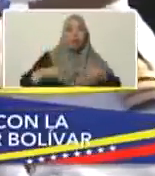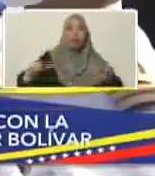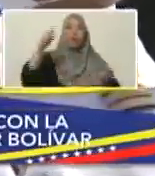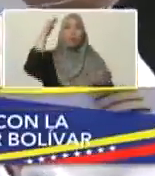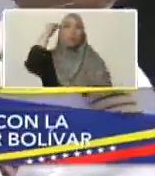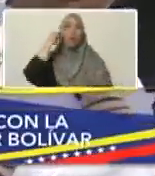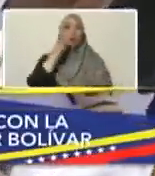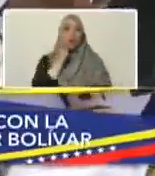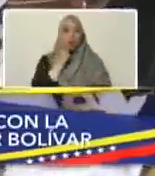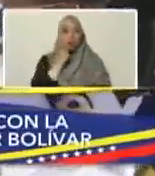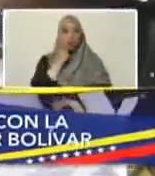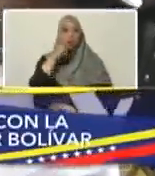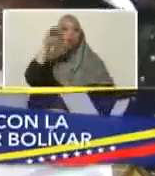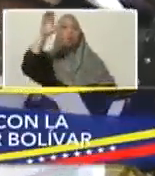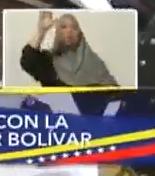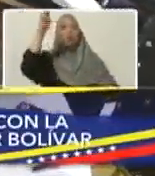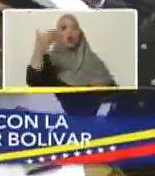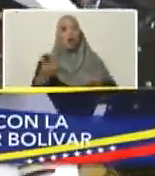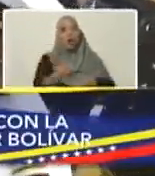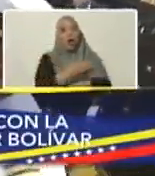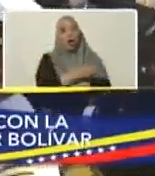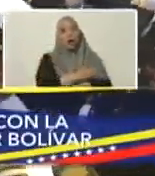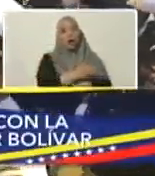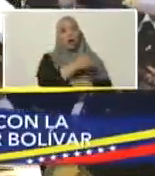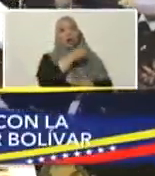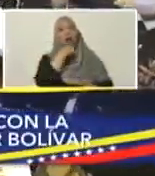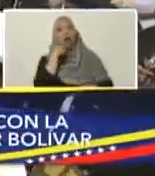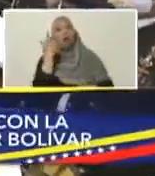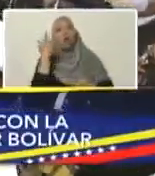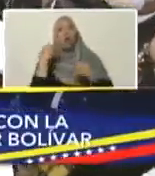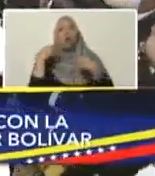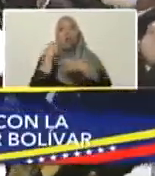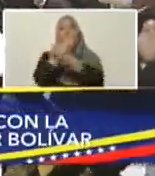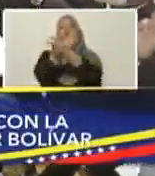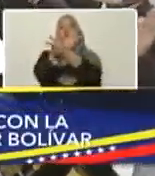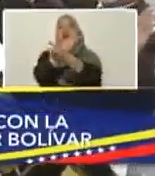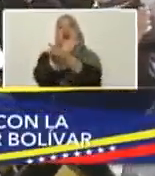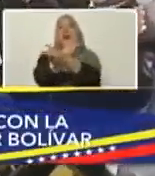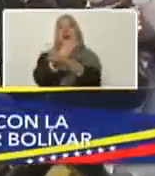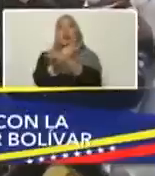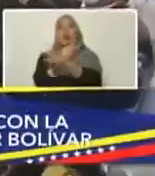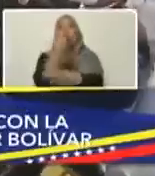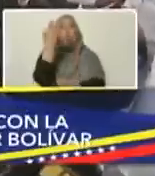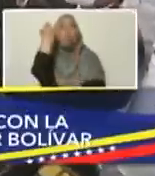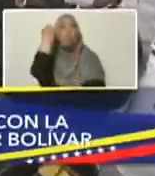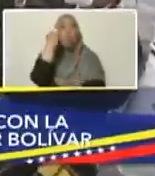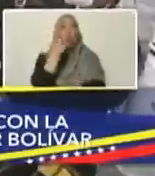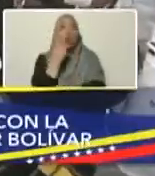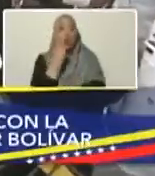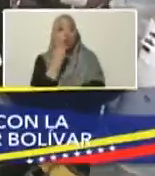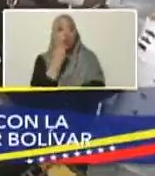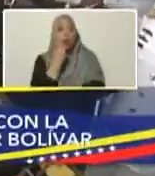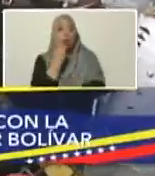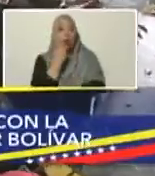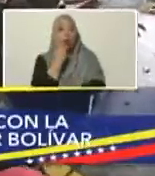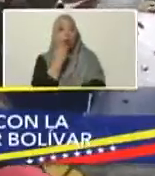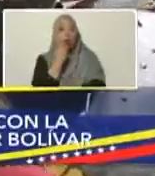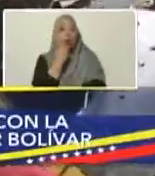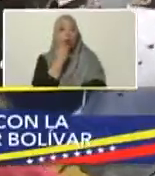Juran ustedes ante los restos mortales de nuestro libertador.